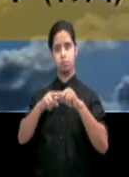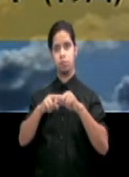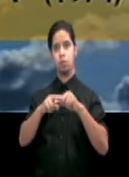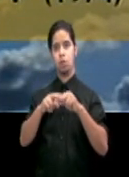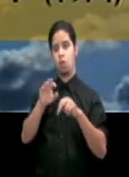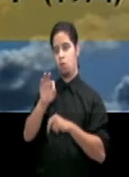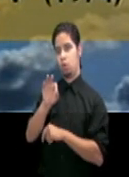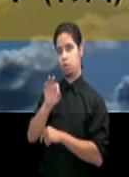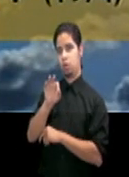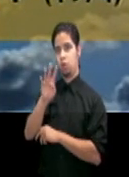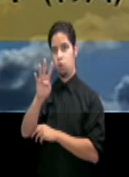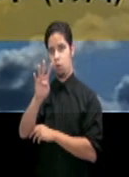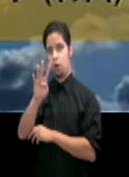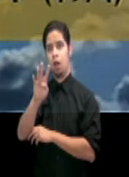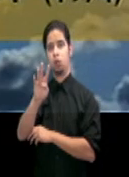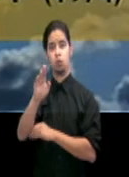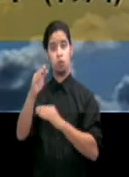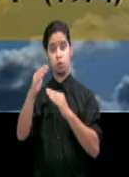del año